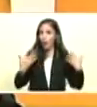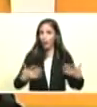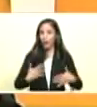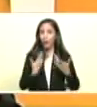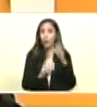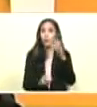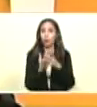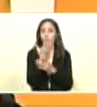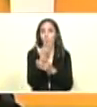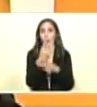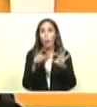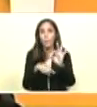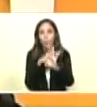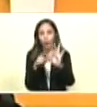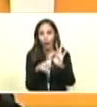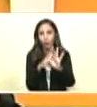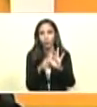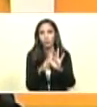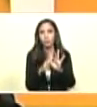del Petro.